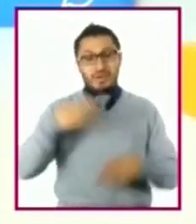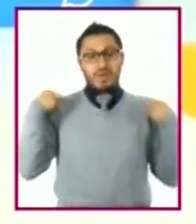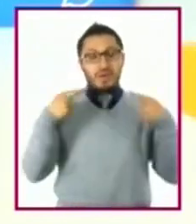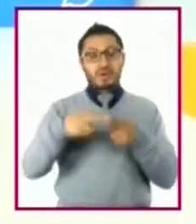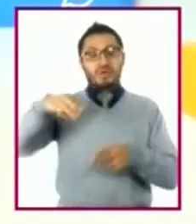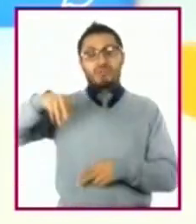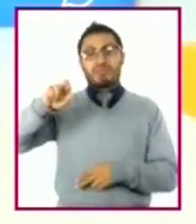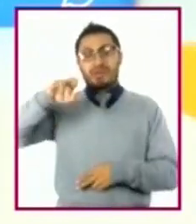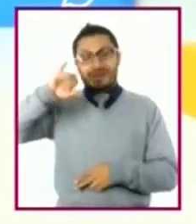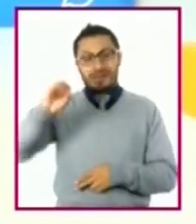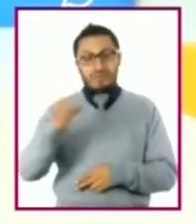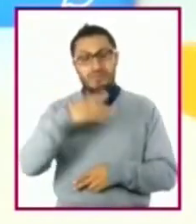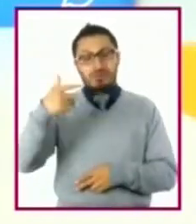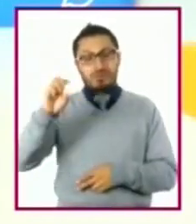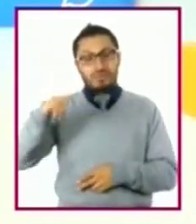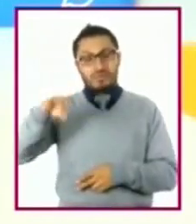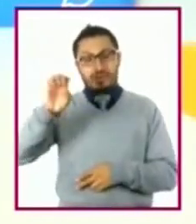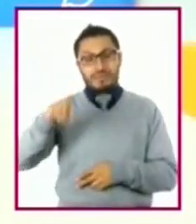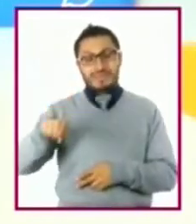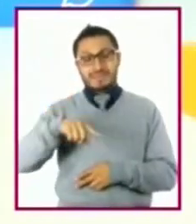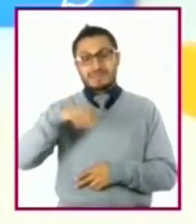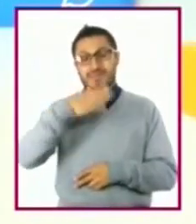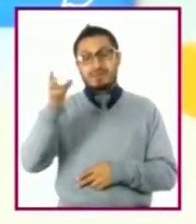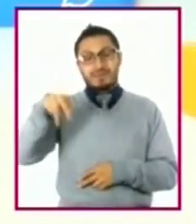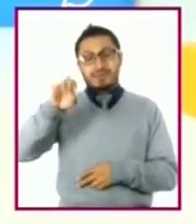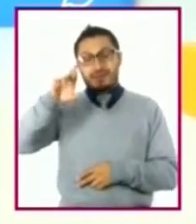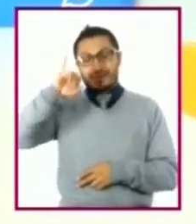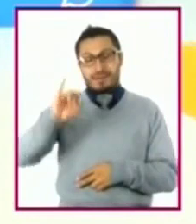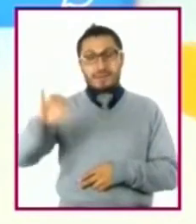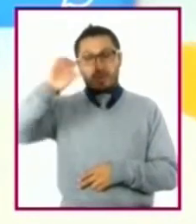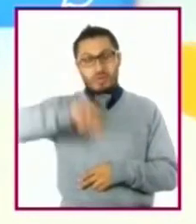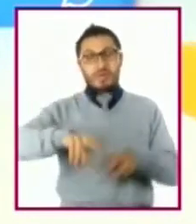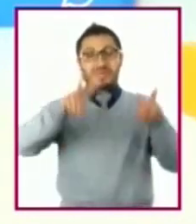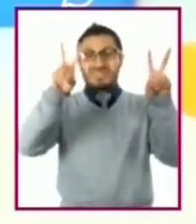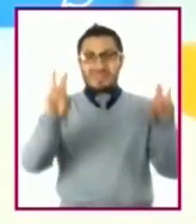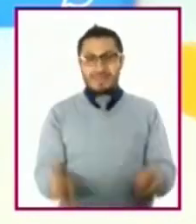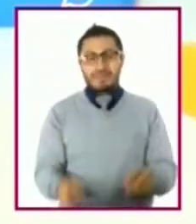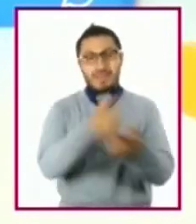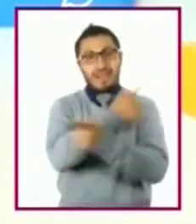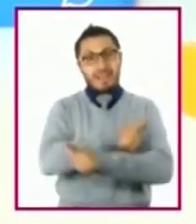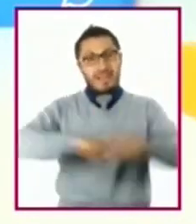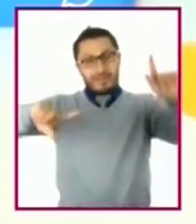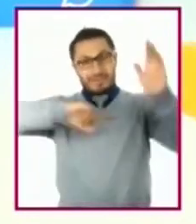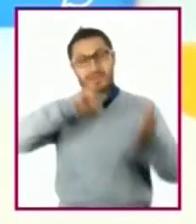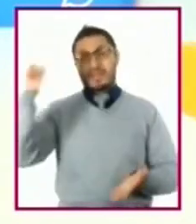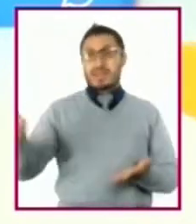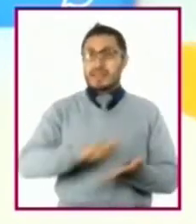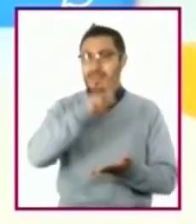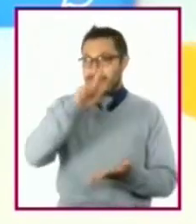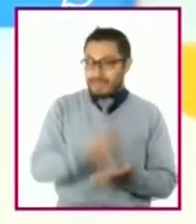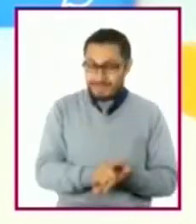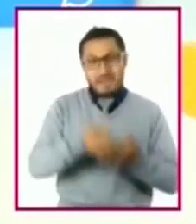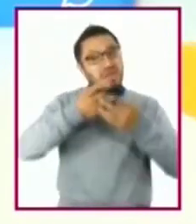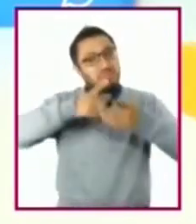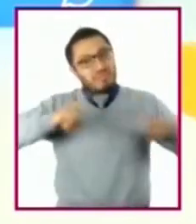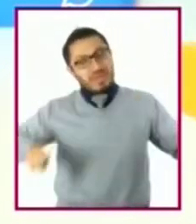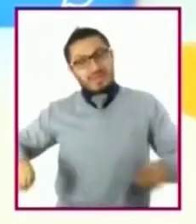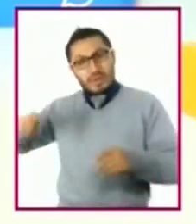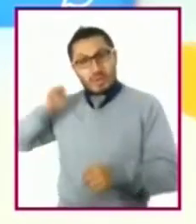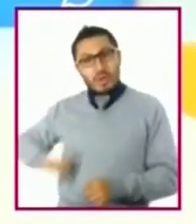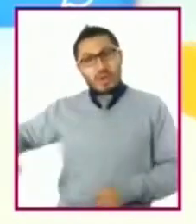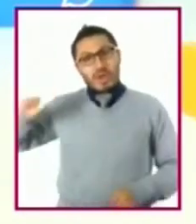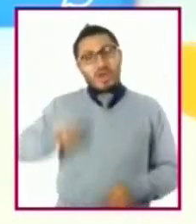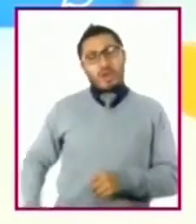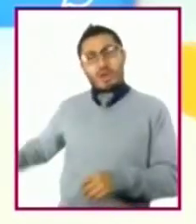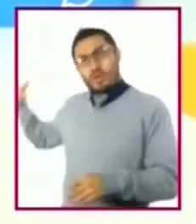esta sesión hablaremos sobre la libertad, las leyes y su desarrollo a través de los siglos hasta nuestros días. Espero que